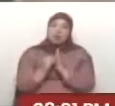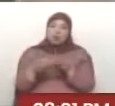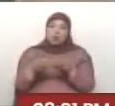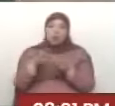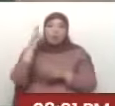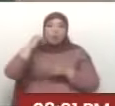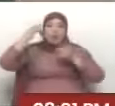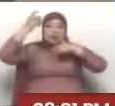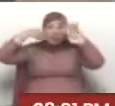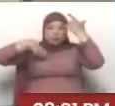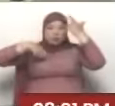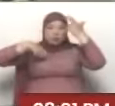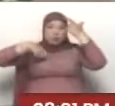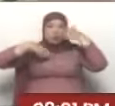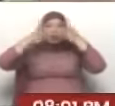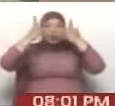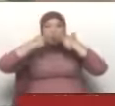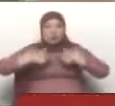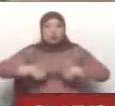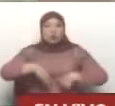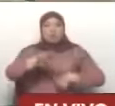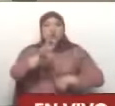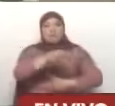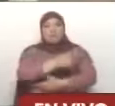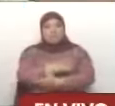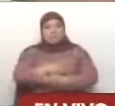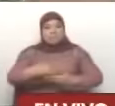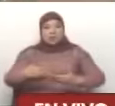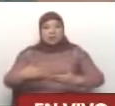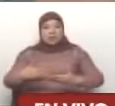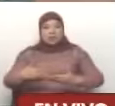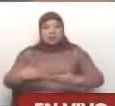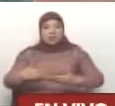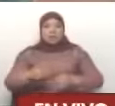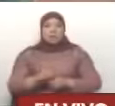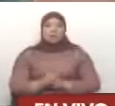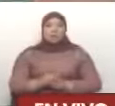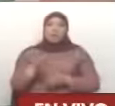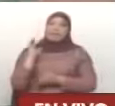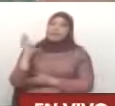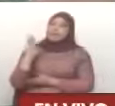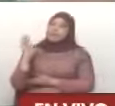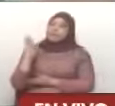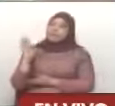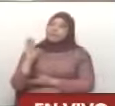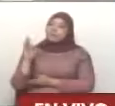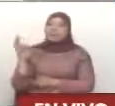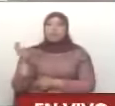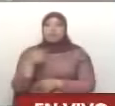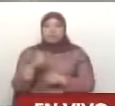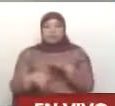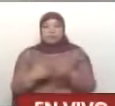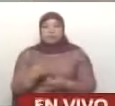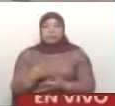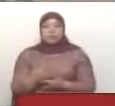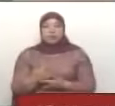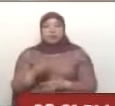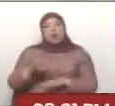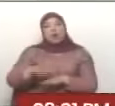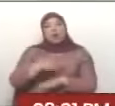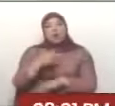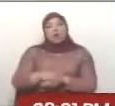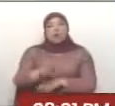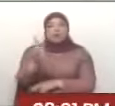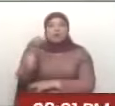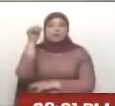VC, da un número superior a 300.000 asambleas que se hicieron en Venezuela entre el jueves,